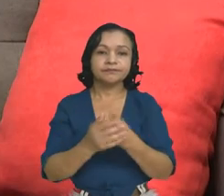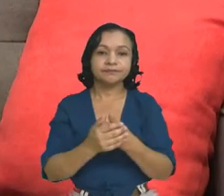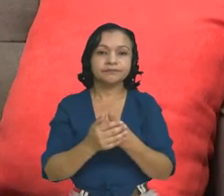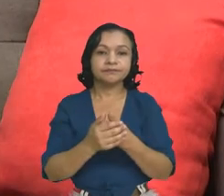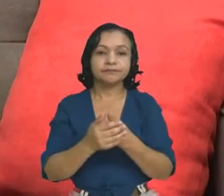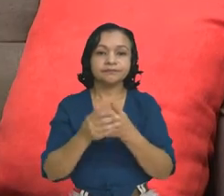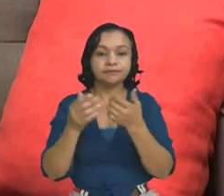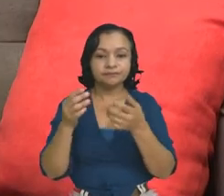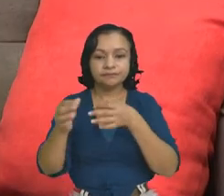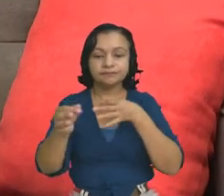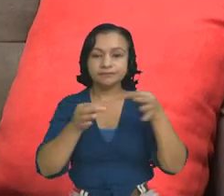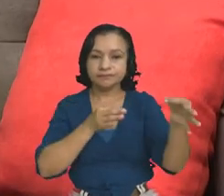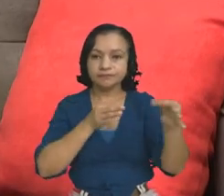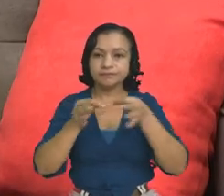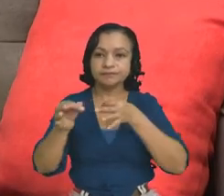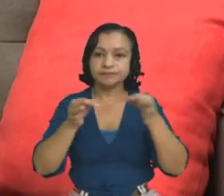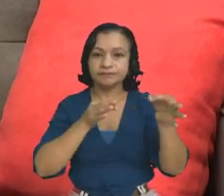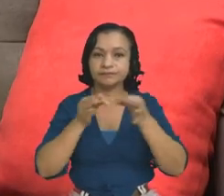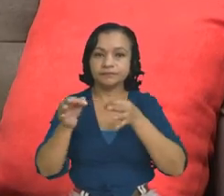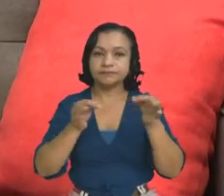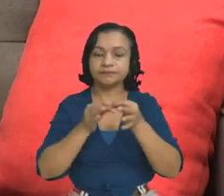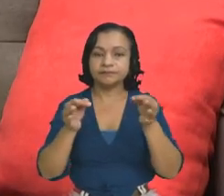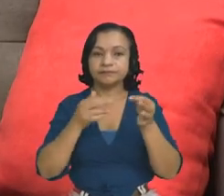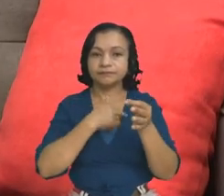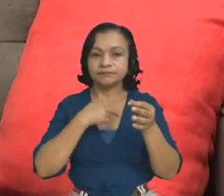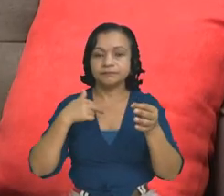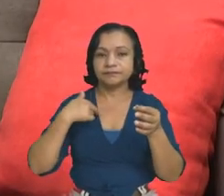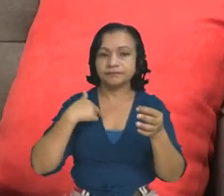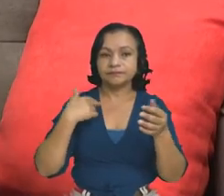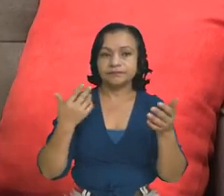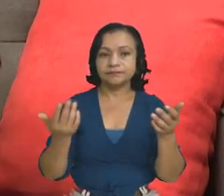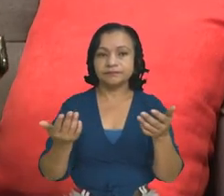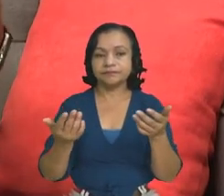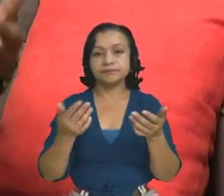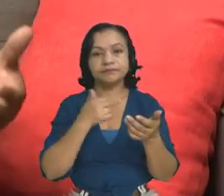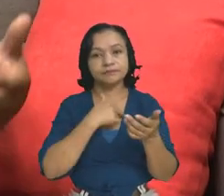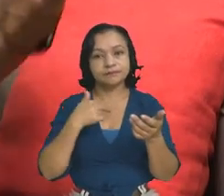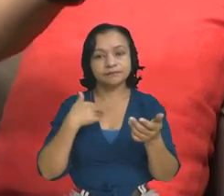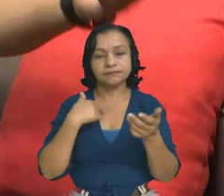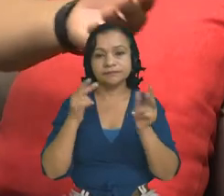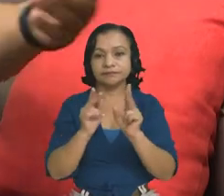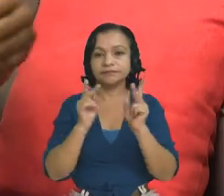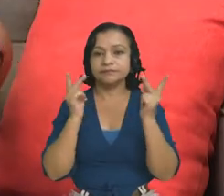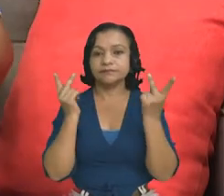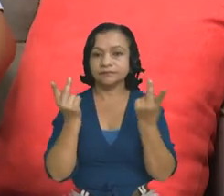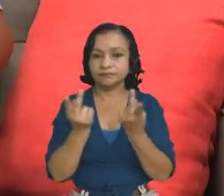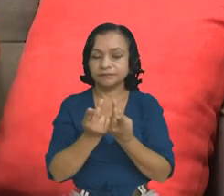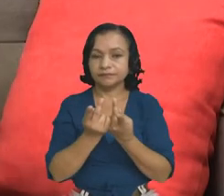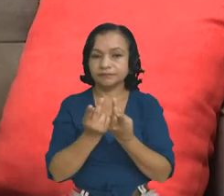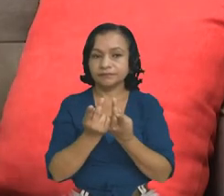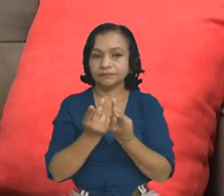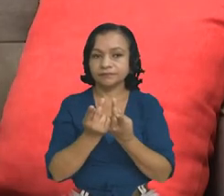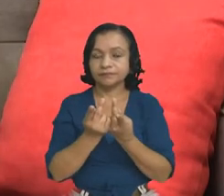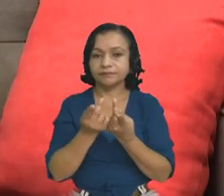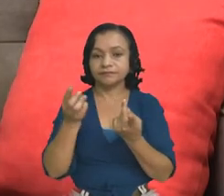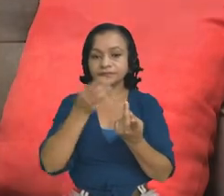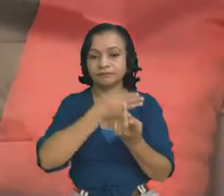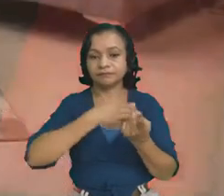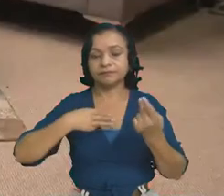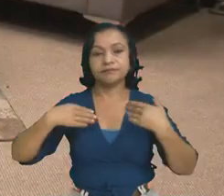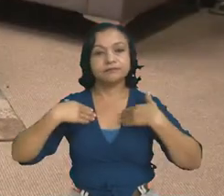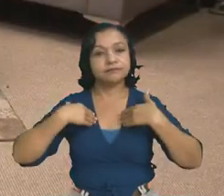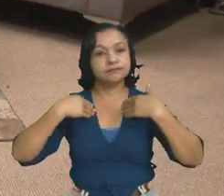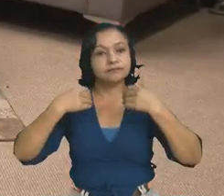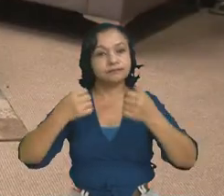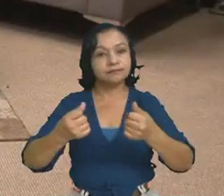didáctica la explicación siempre sobre lo que estamos haciendo. Y digo estamos como pueblo, pero sé que también está liderando el Ministerio de Salud este